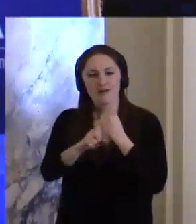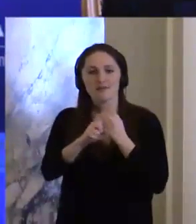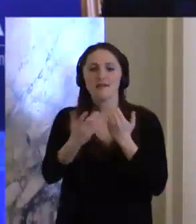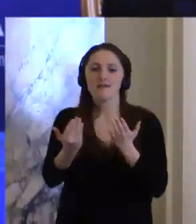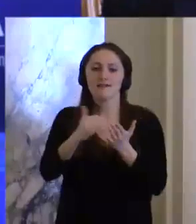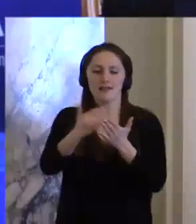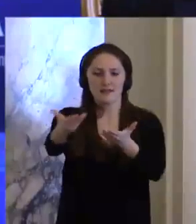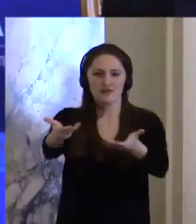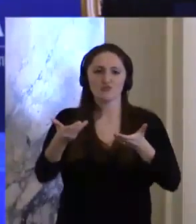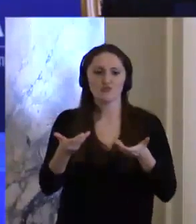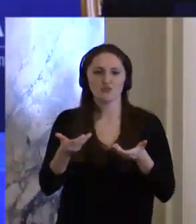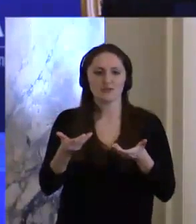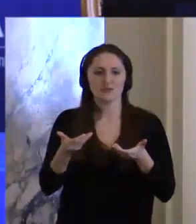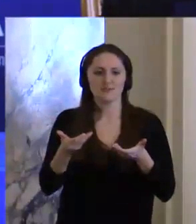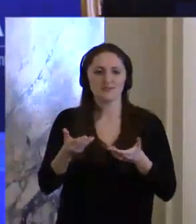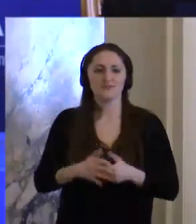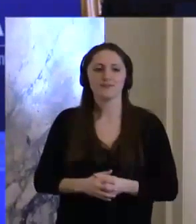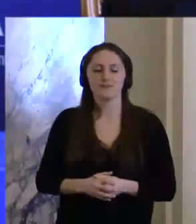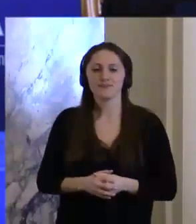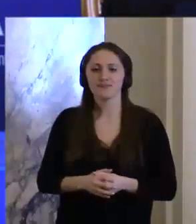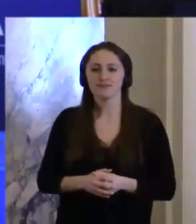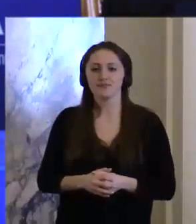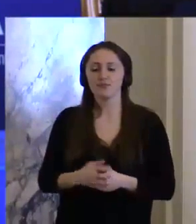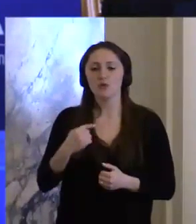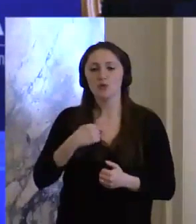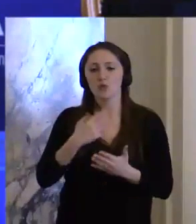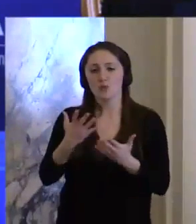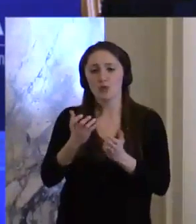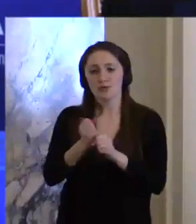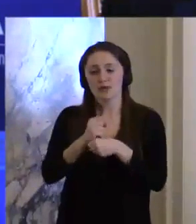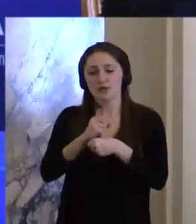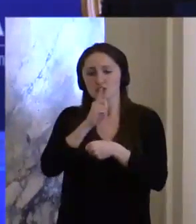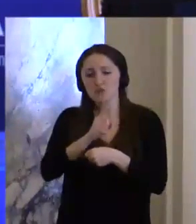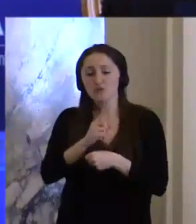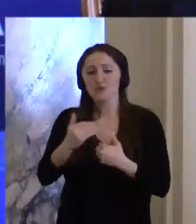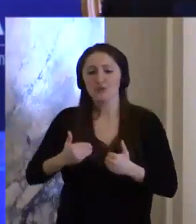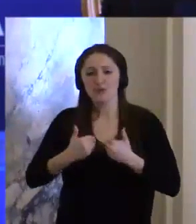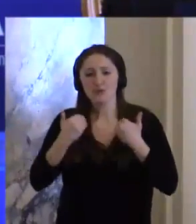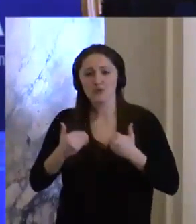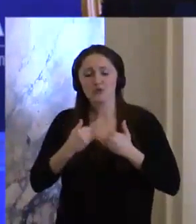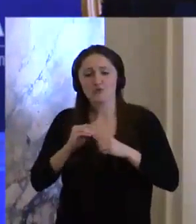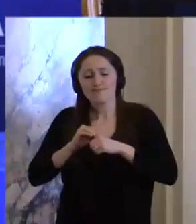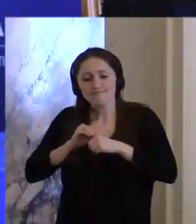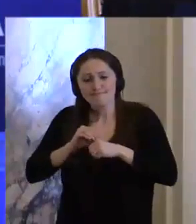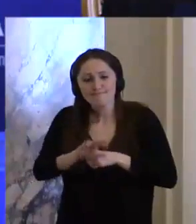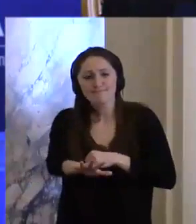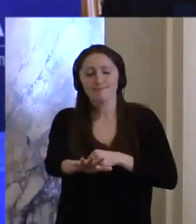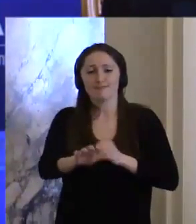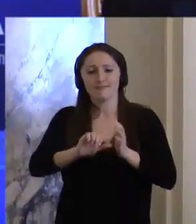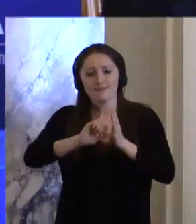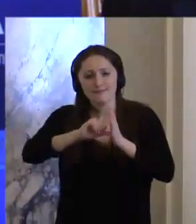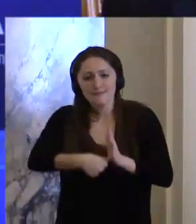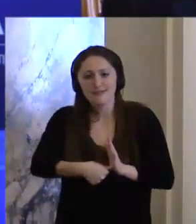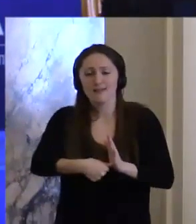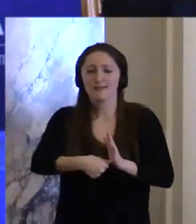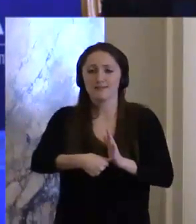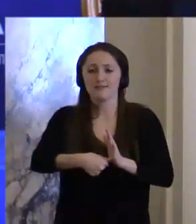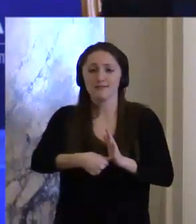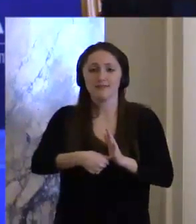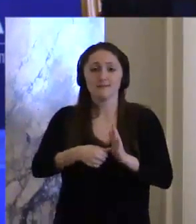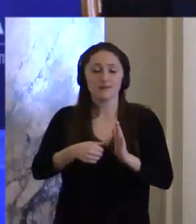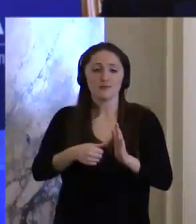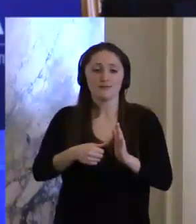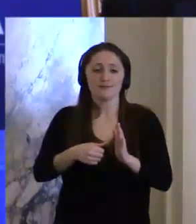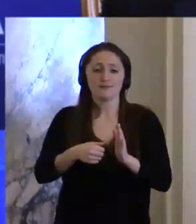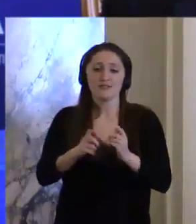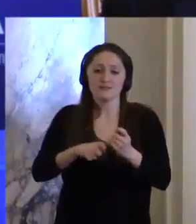creciendo nuestras juventudes, nuestros estudiantes y especialmente cuando se van formando los líderes